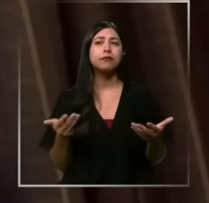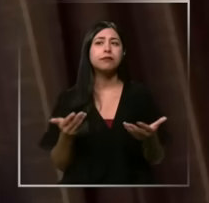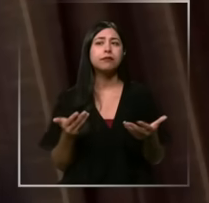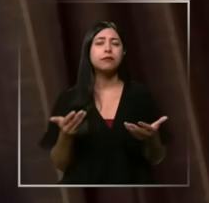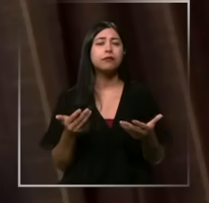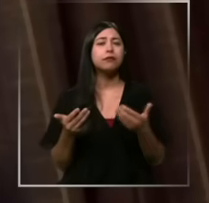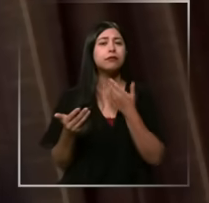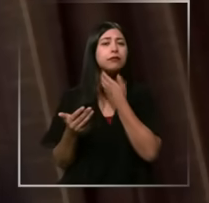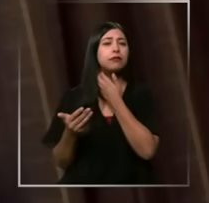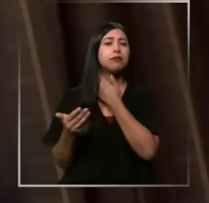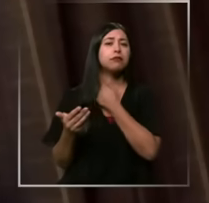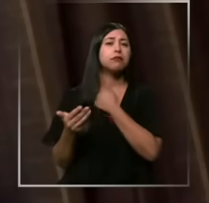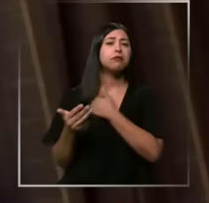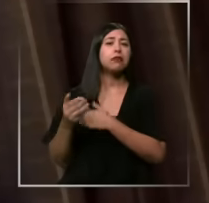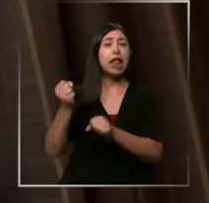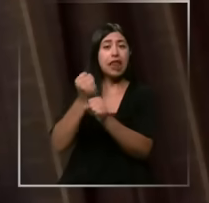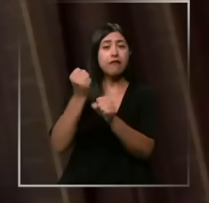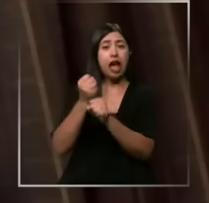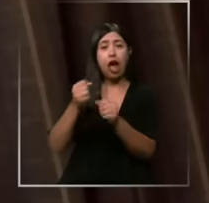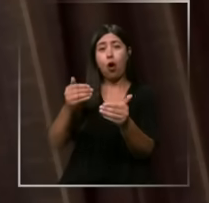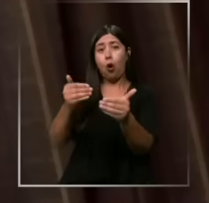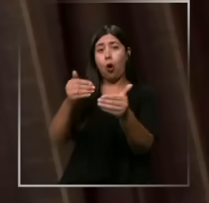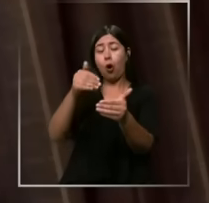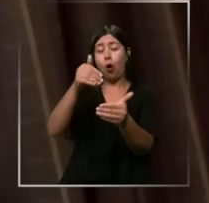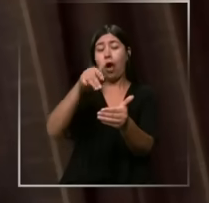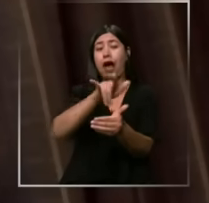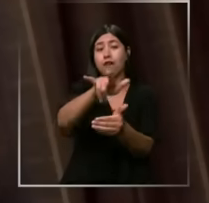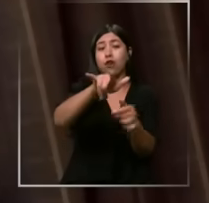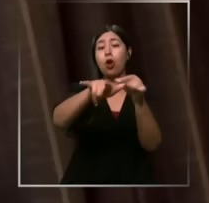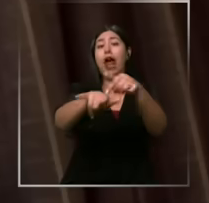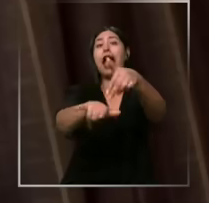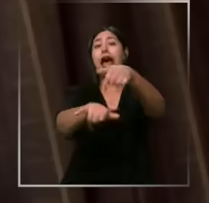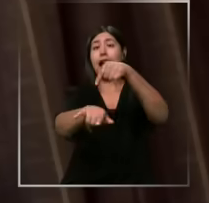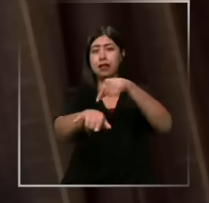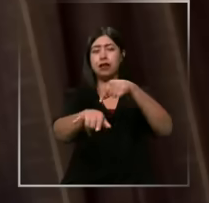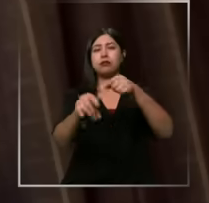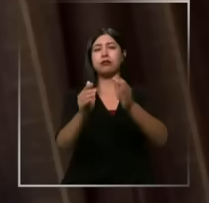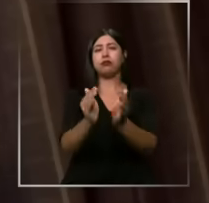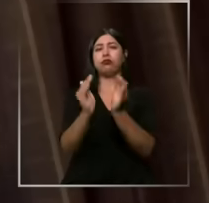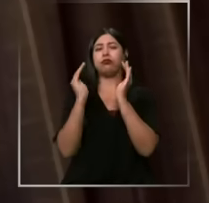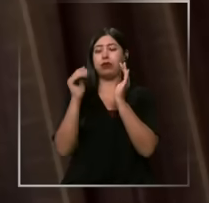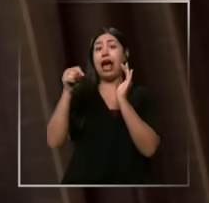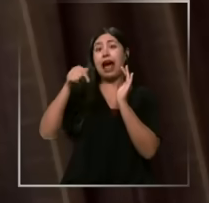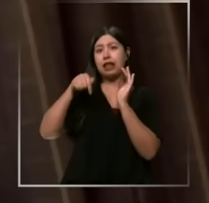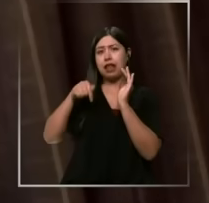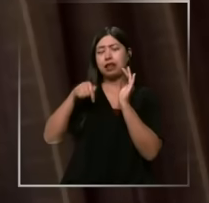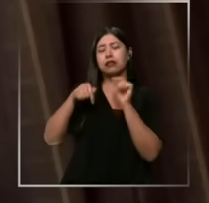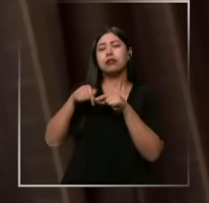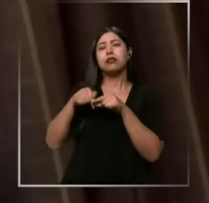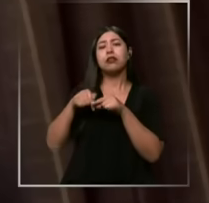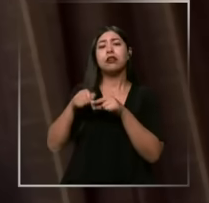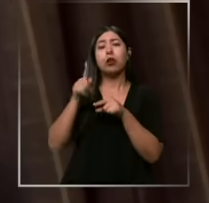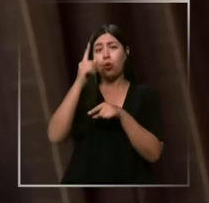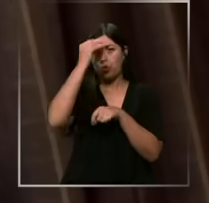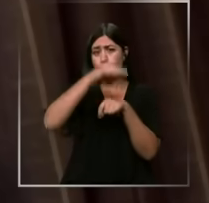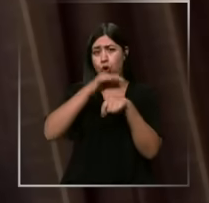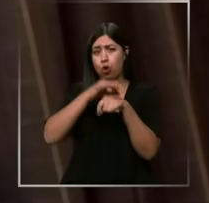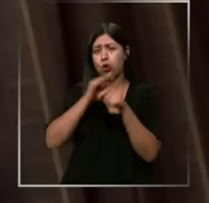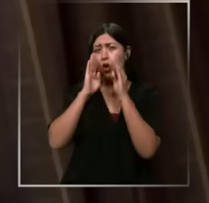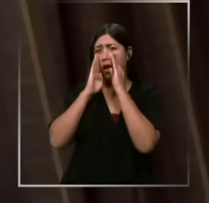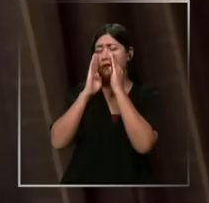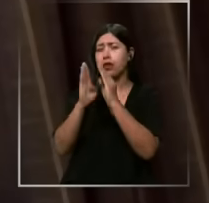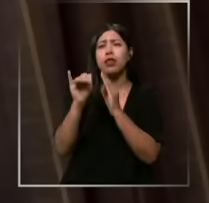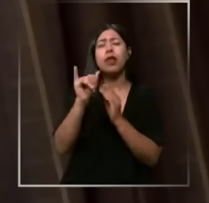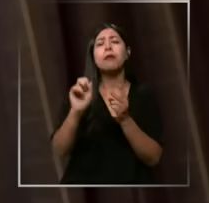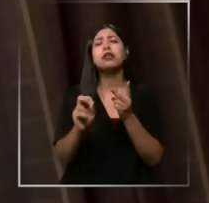atrás en su lugar de trabajo, pero cuando fuimos a verlos, había otro médico que le había dado la primera atención y yo cuando